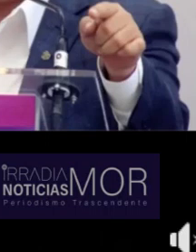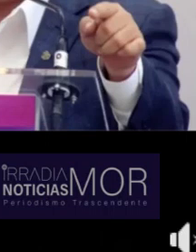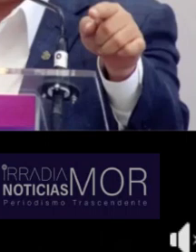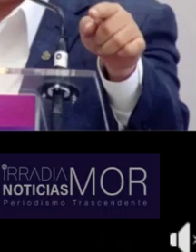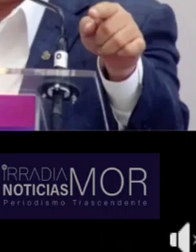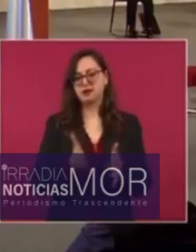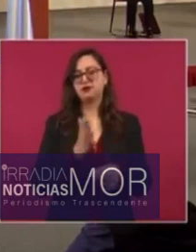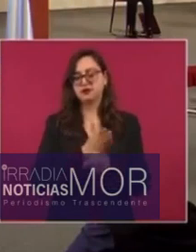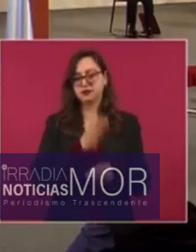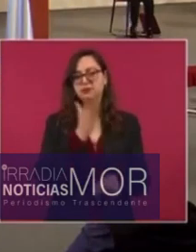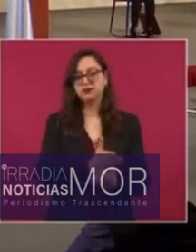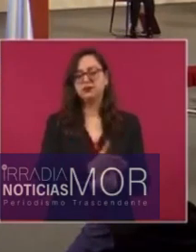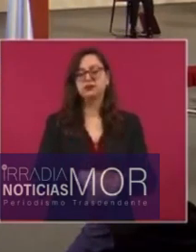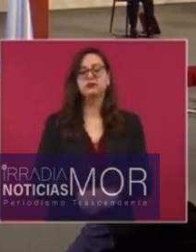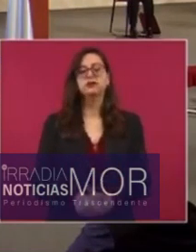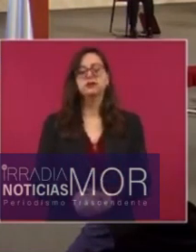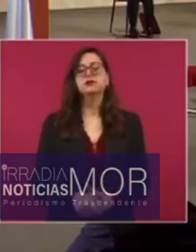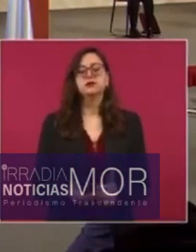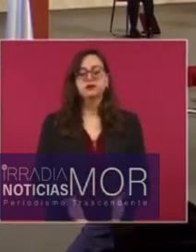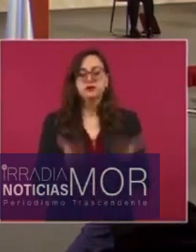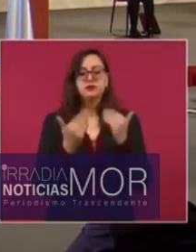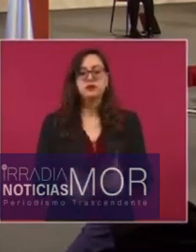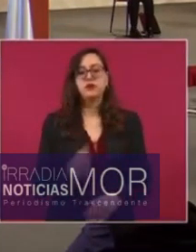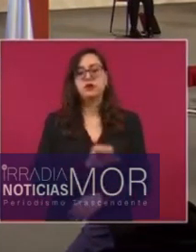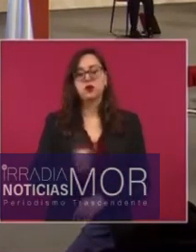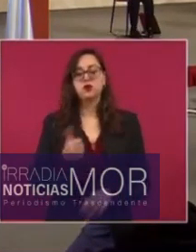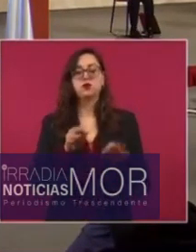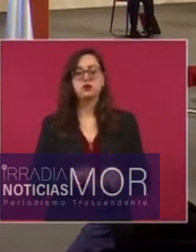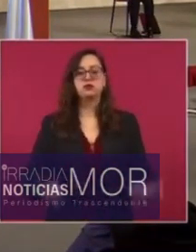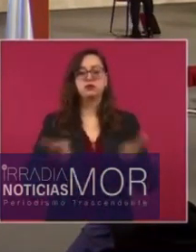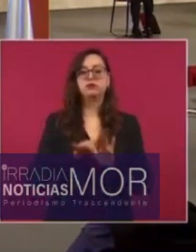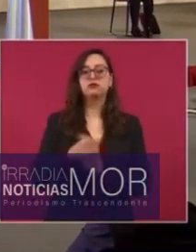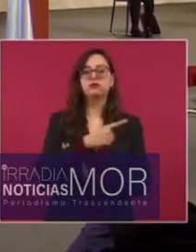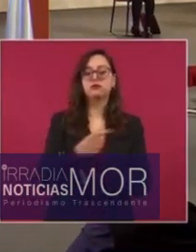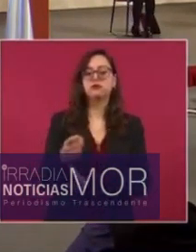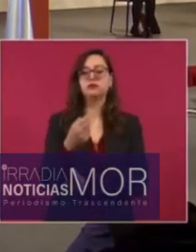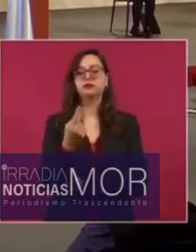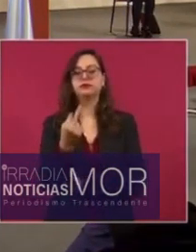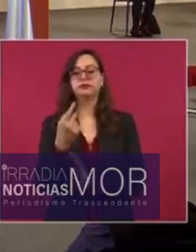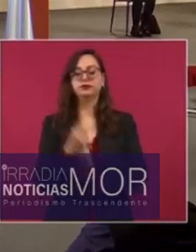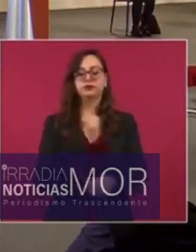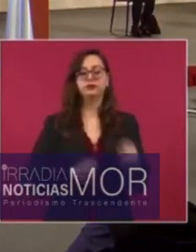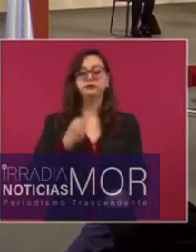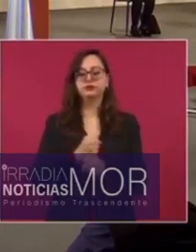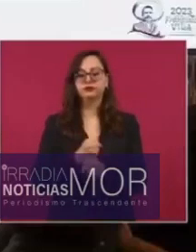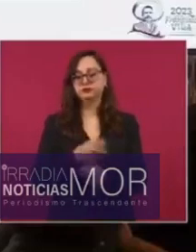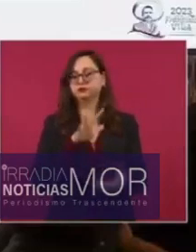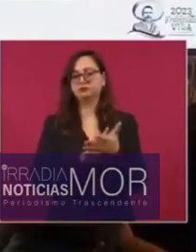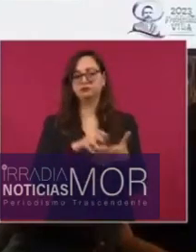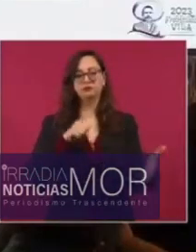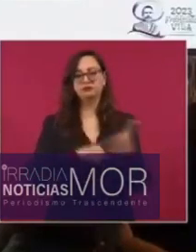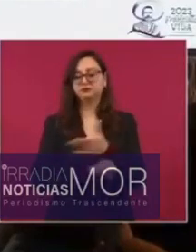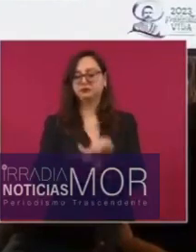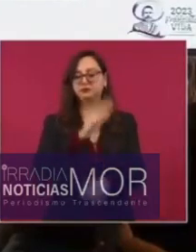ahí en la conferencia mañanera de la presidencia de la República, y pues estando presente el presidente